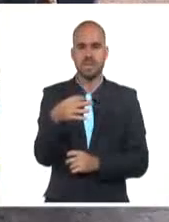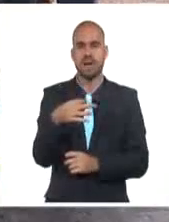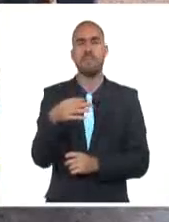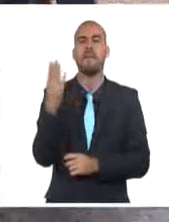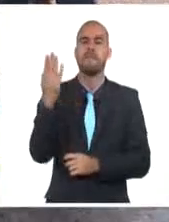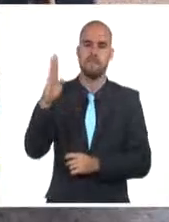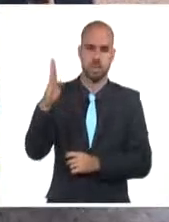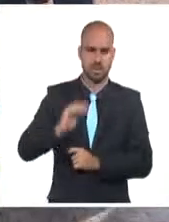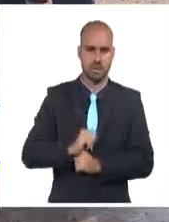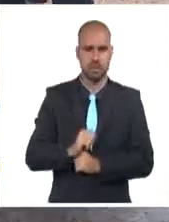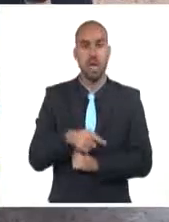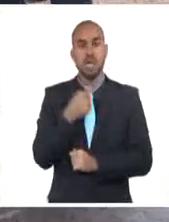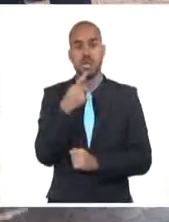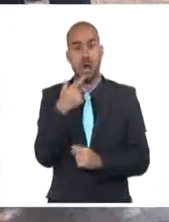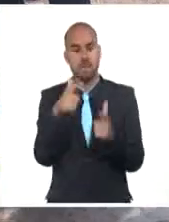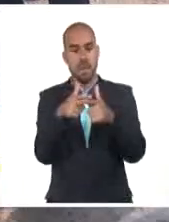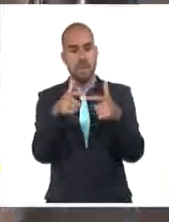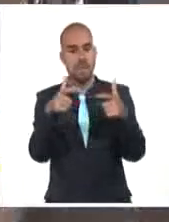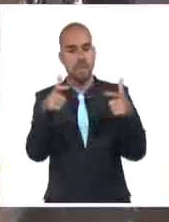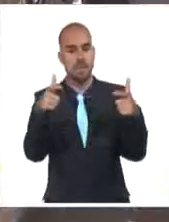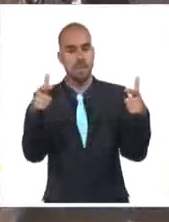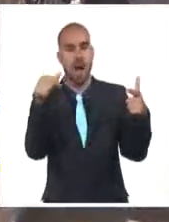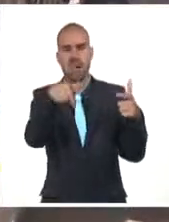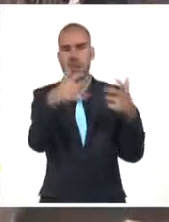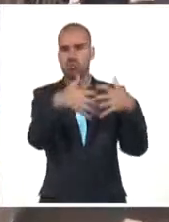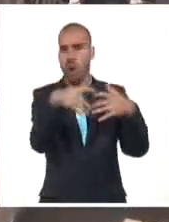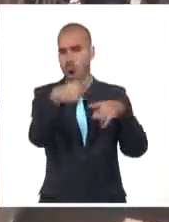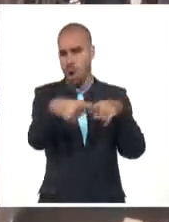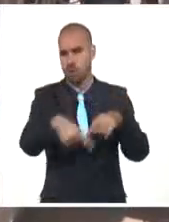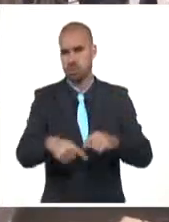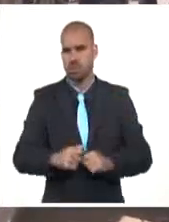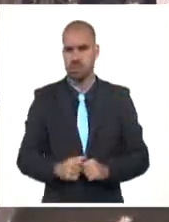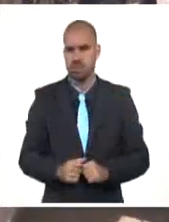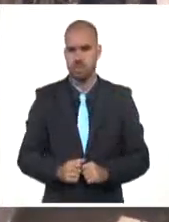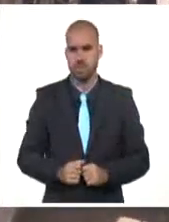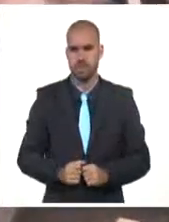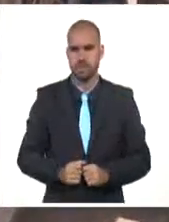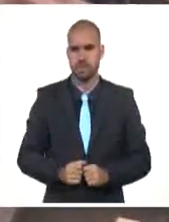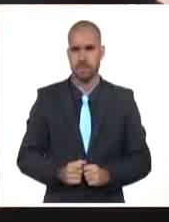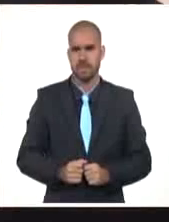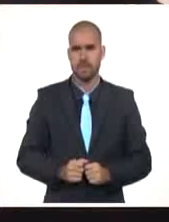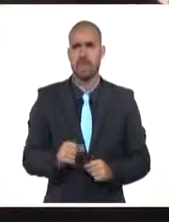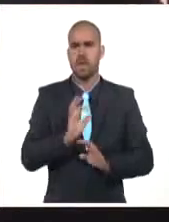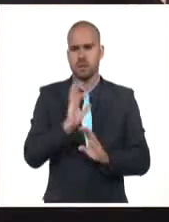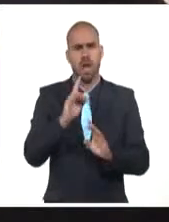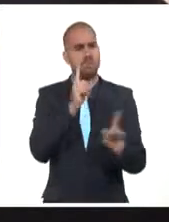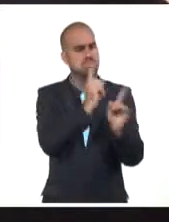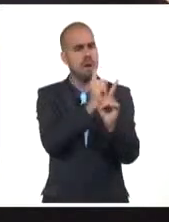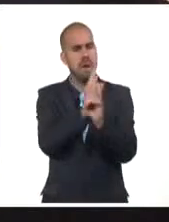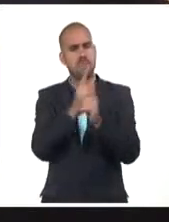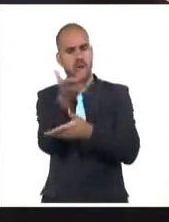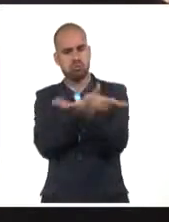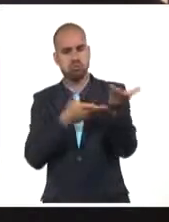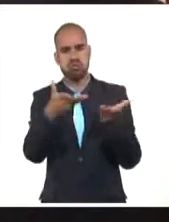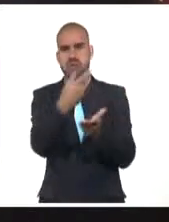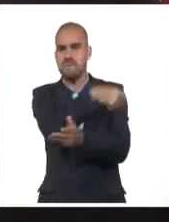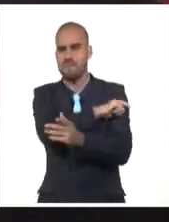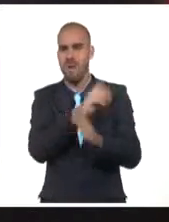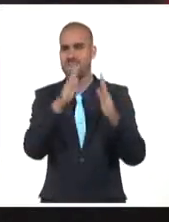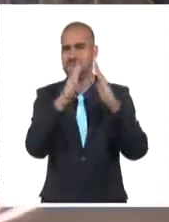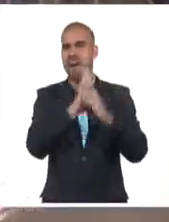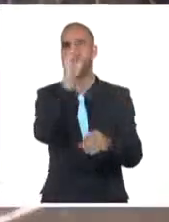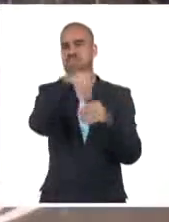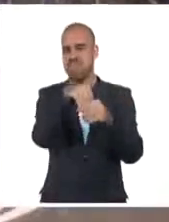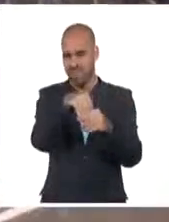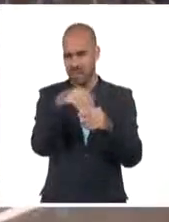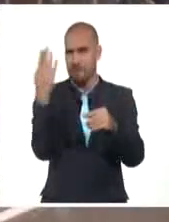modificación y ampliación de sus áreas productivas morales ojeda también sostuvo un encuentro con pobladores de la comunidad surgidero de batabanó en el cual